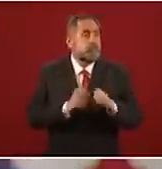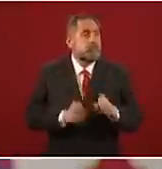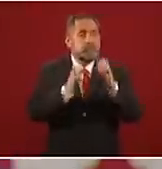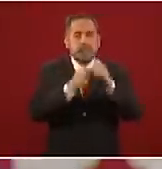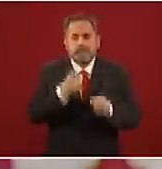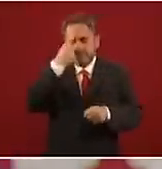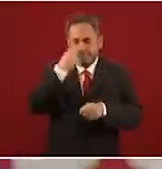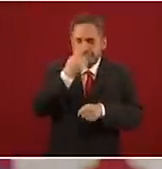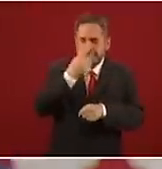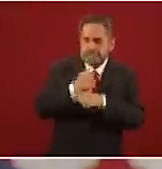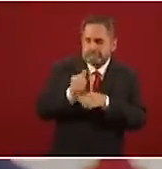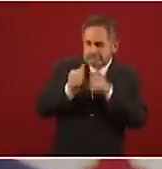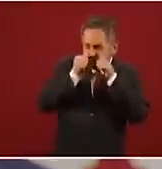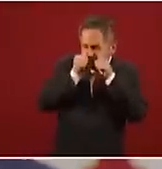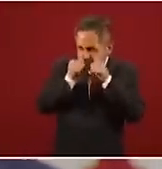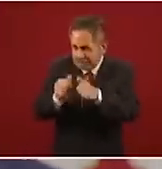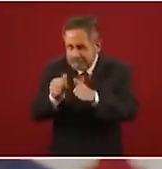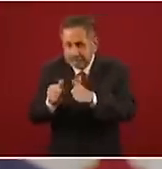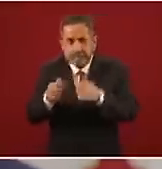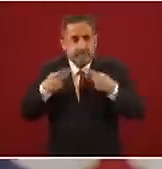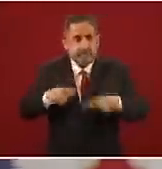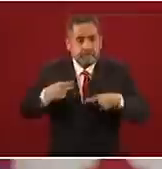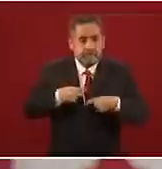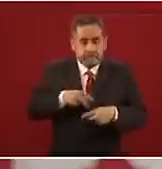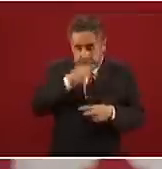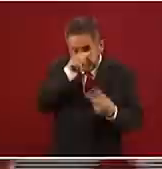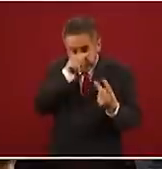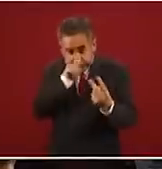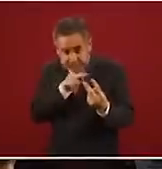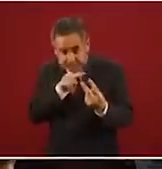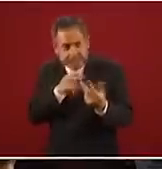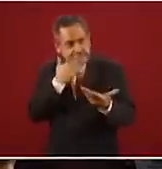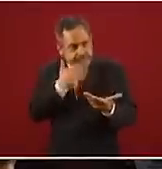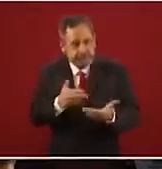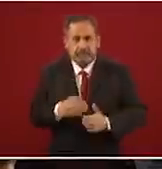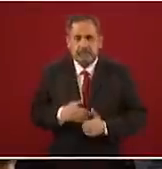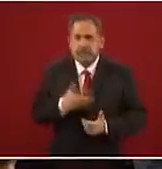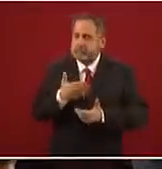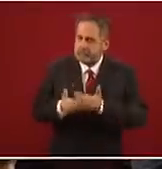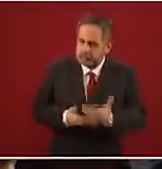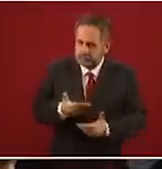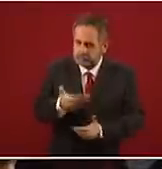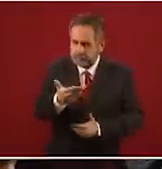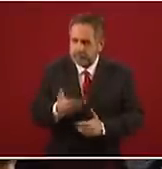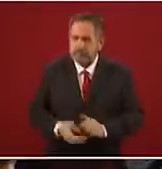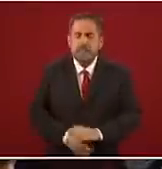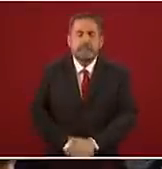nivel de atención a la población. Estamos a sus órdenes.